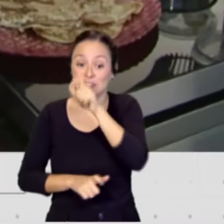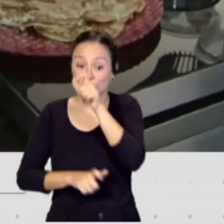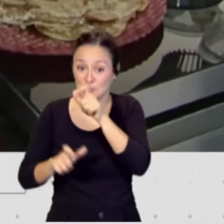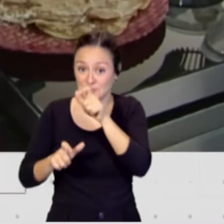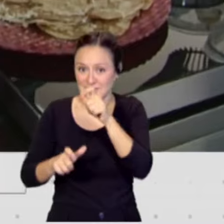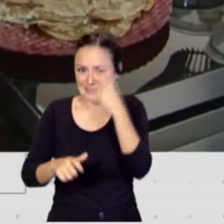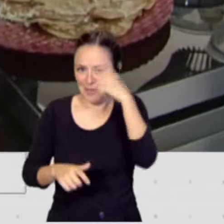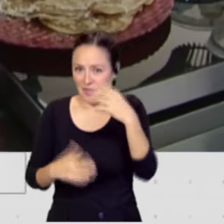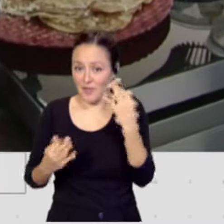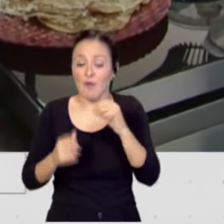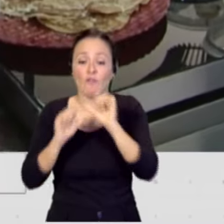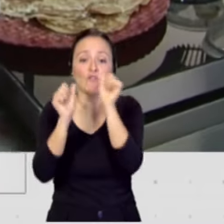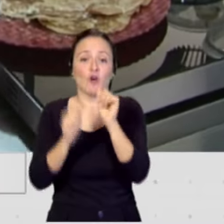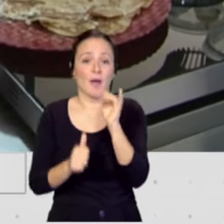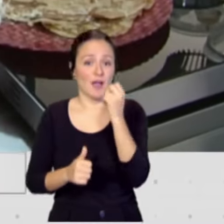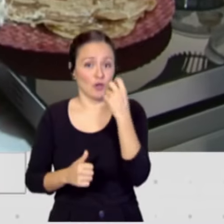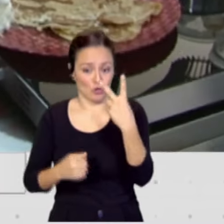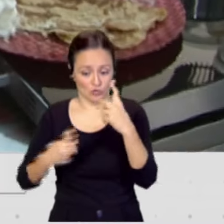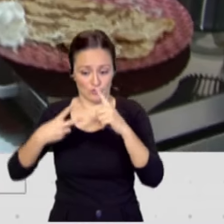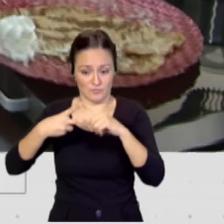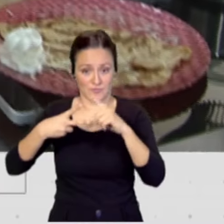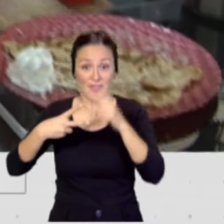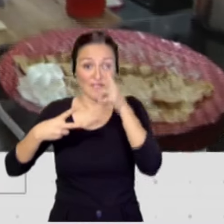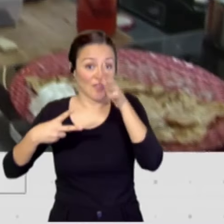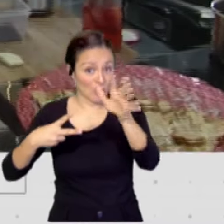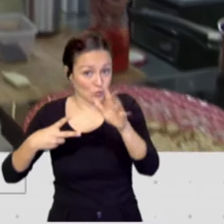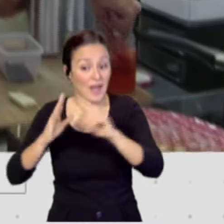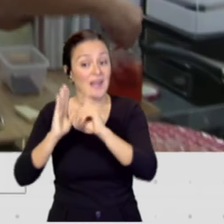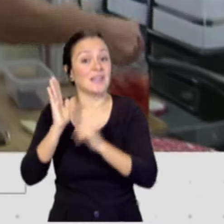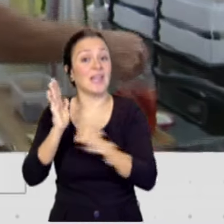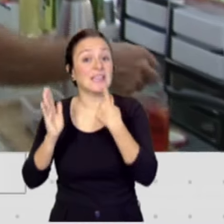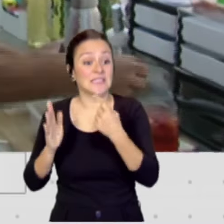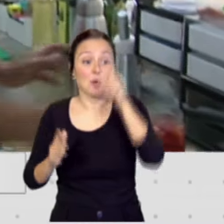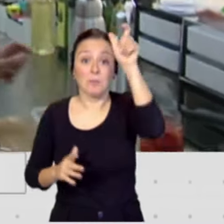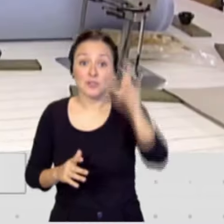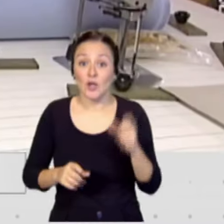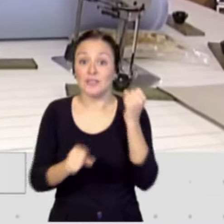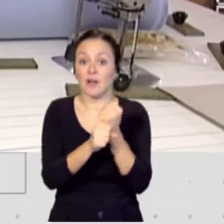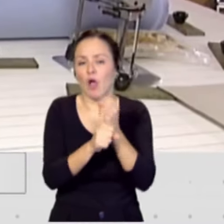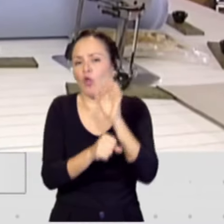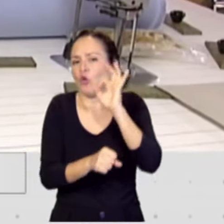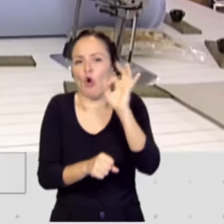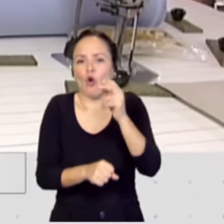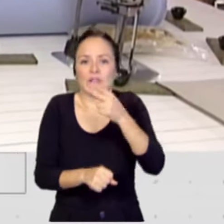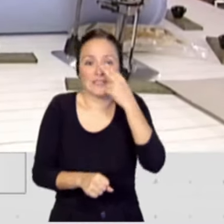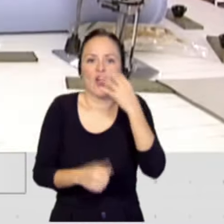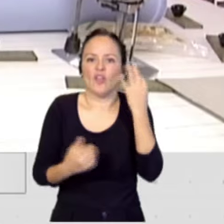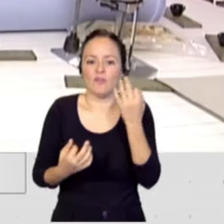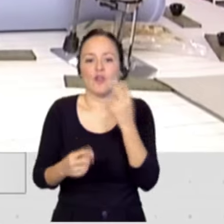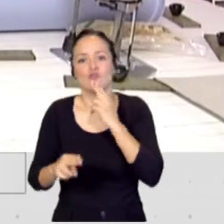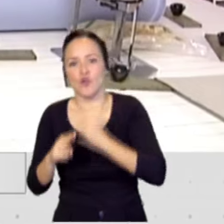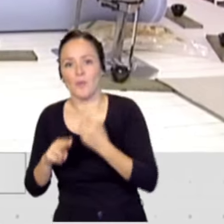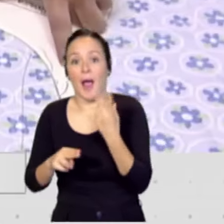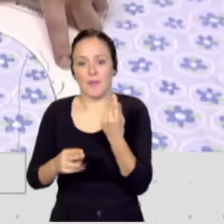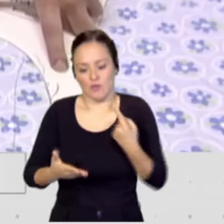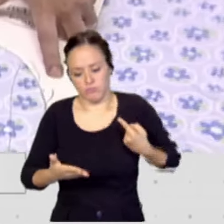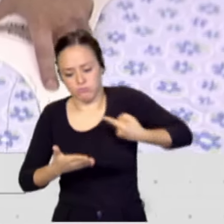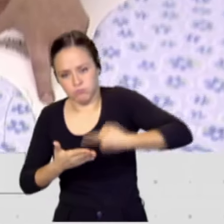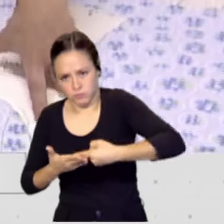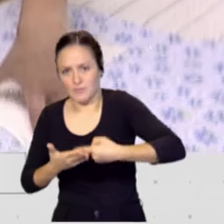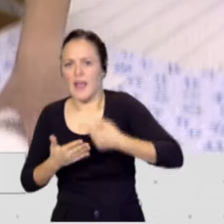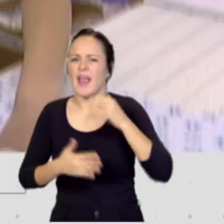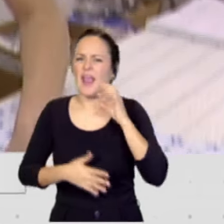fórmulas la denuncia la ley obliga que el trabajador o trabajadora o interesado Ponga su nombre y apellidos si bien siempre está parado